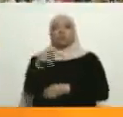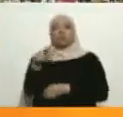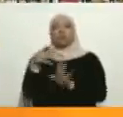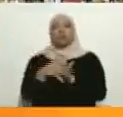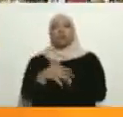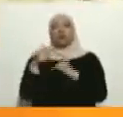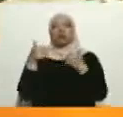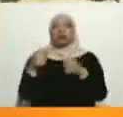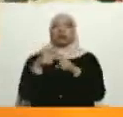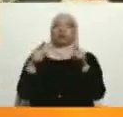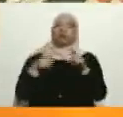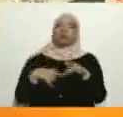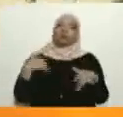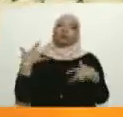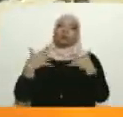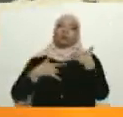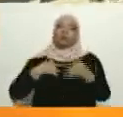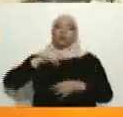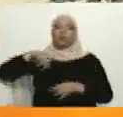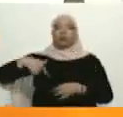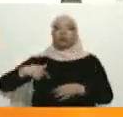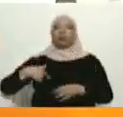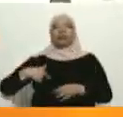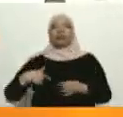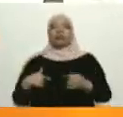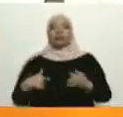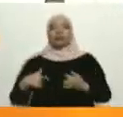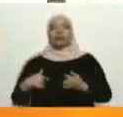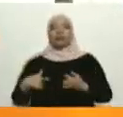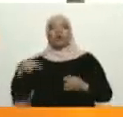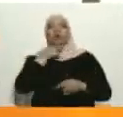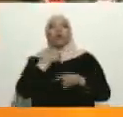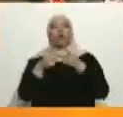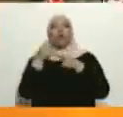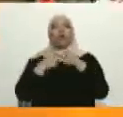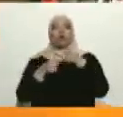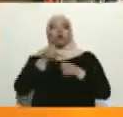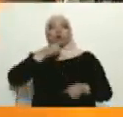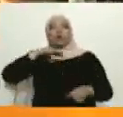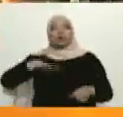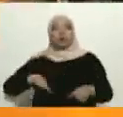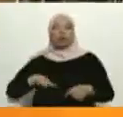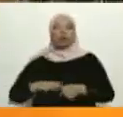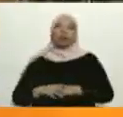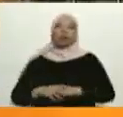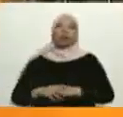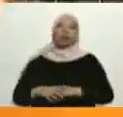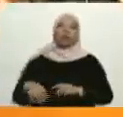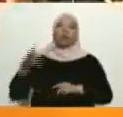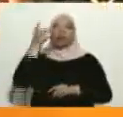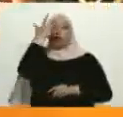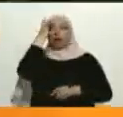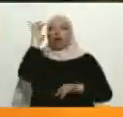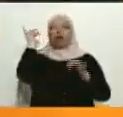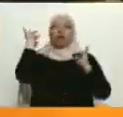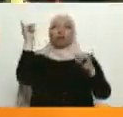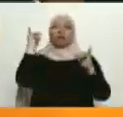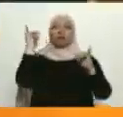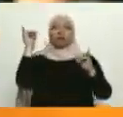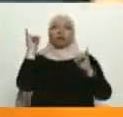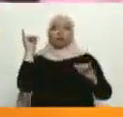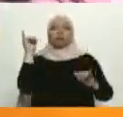diferentes carrozas representando el colorido la historia los carnavales la Fantasía